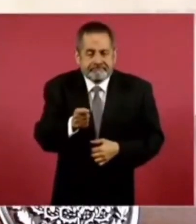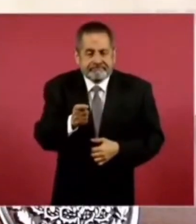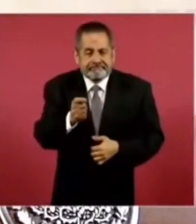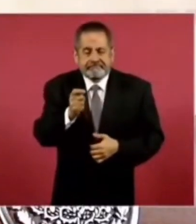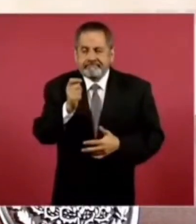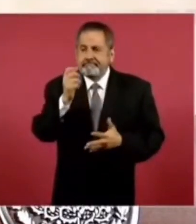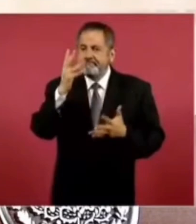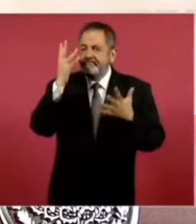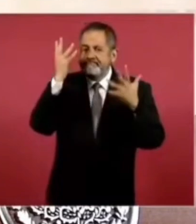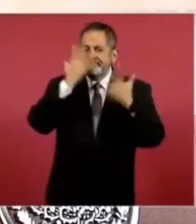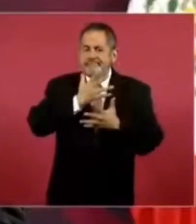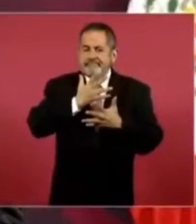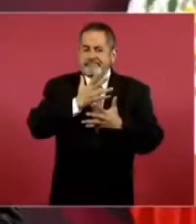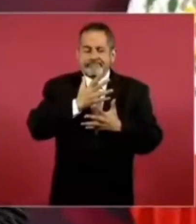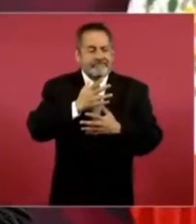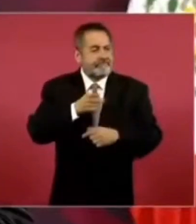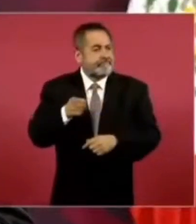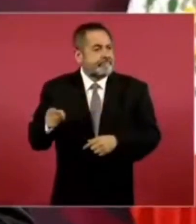creen